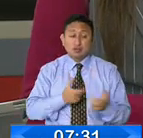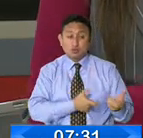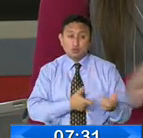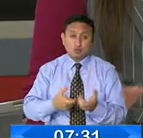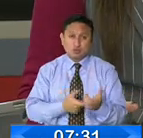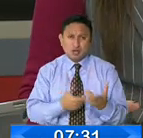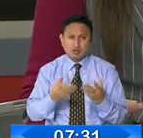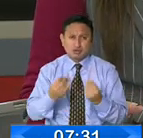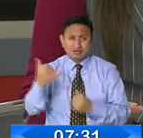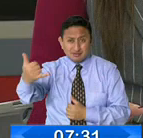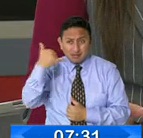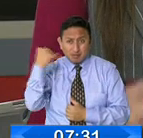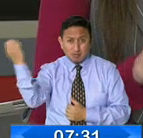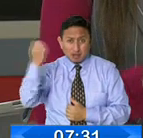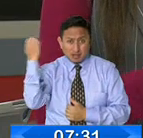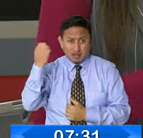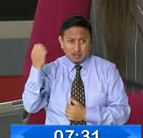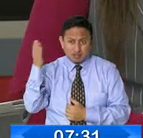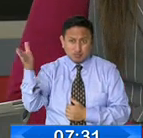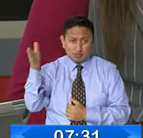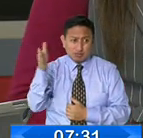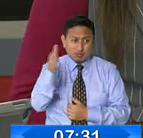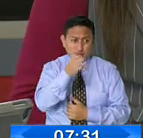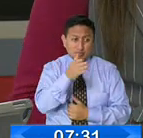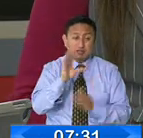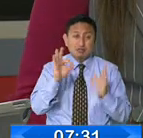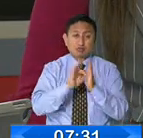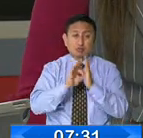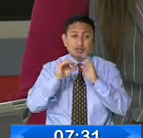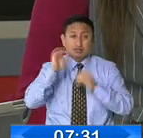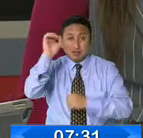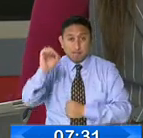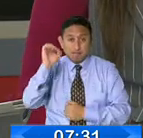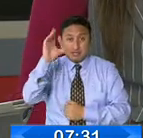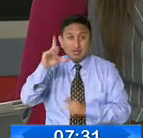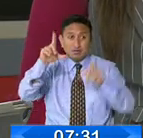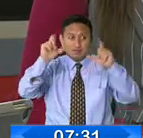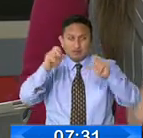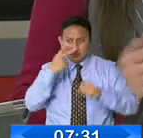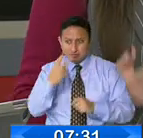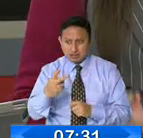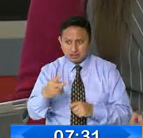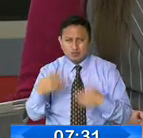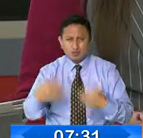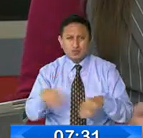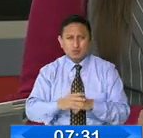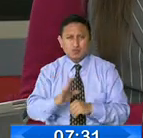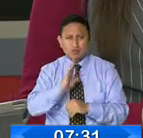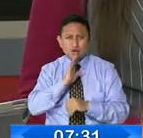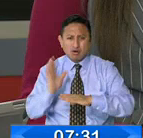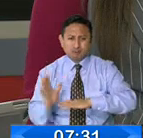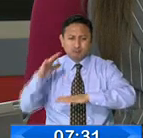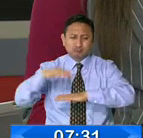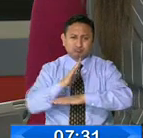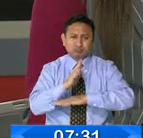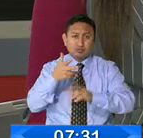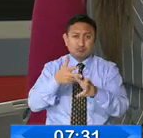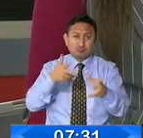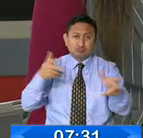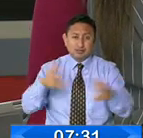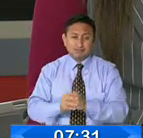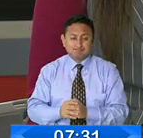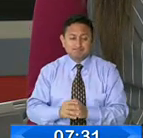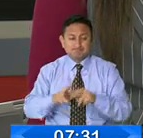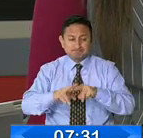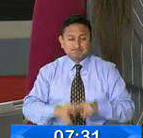atendió múltiples emergencias y a través de las redes sociales circularon videos y fotos que evidenciaron inundaciones y embotellamientos. Revisemos